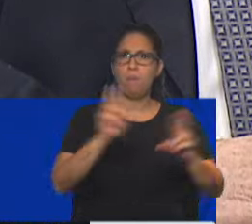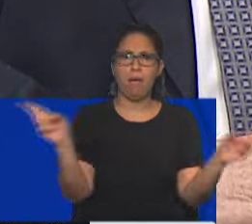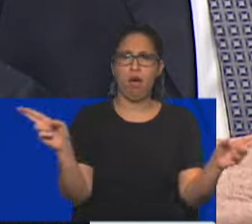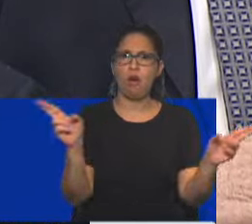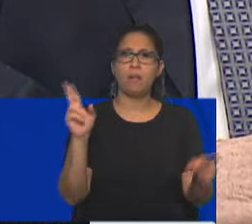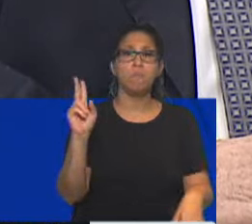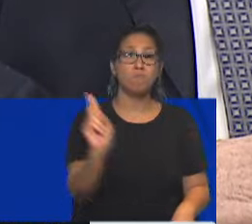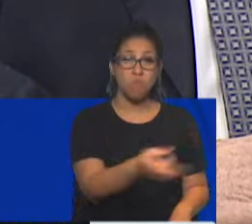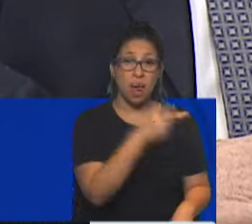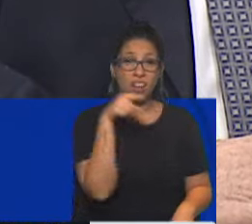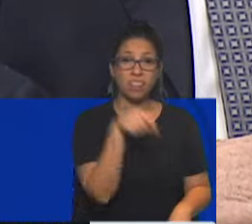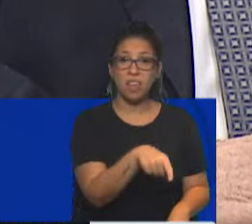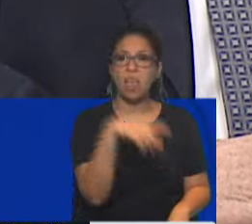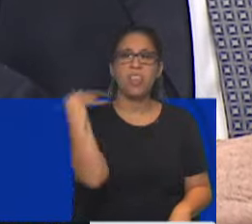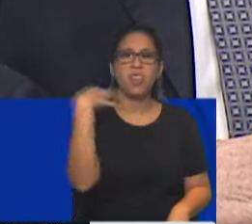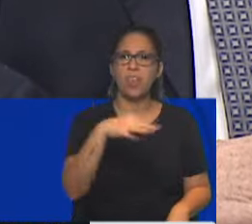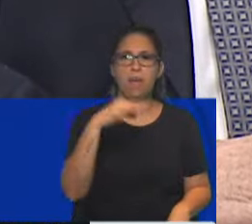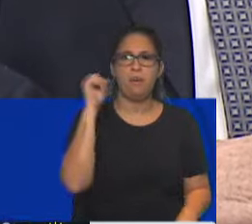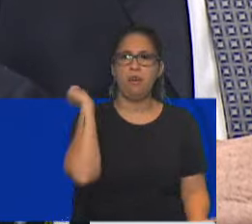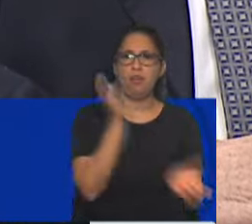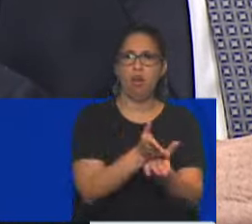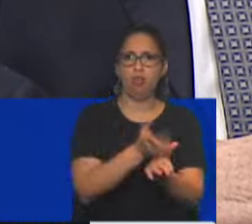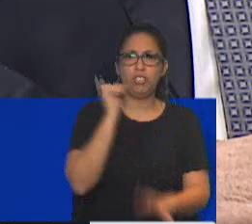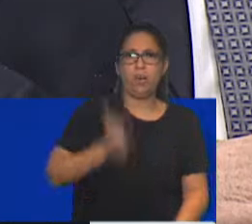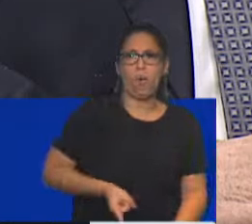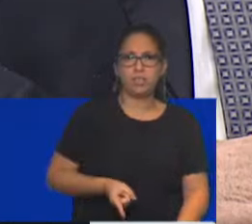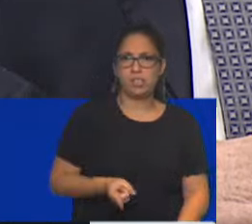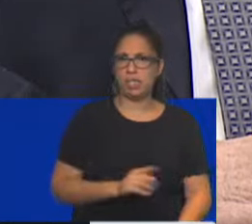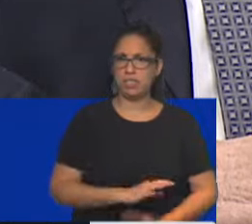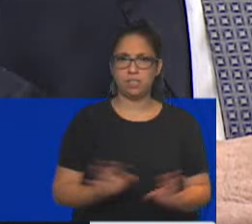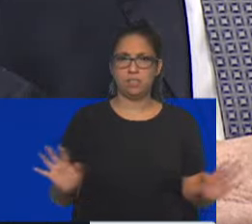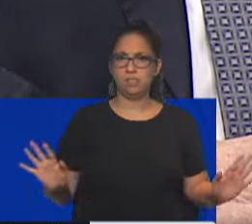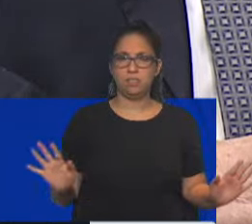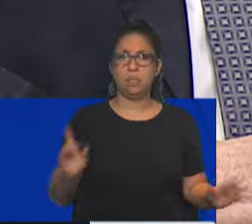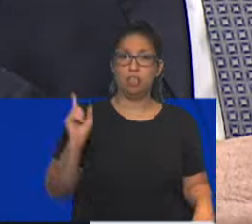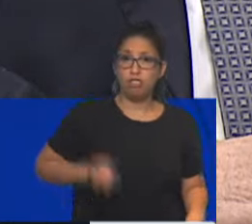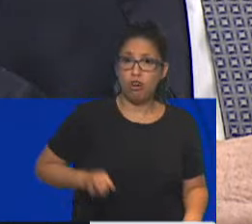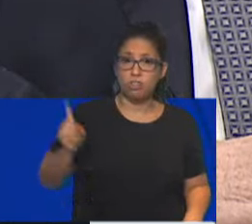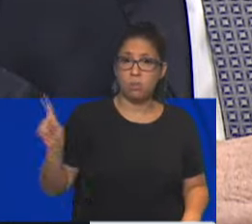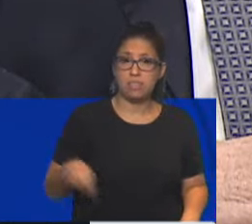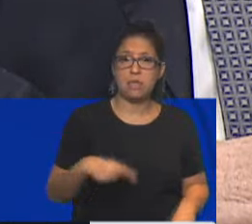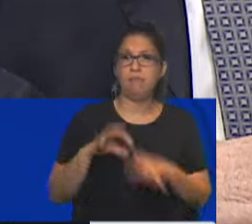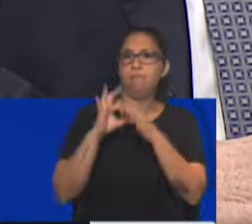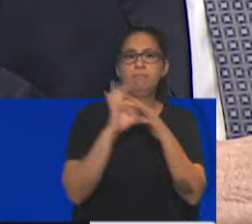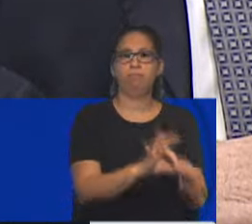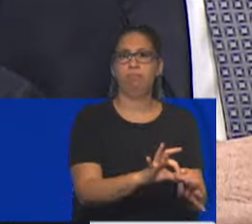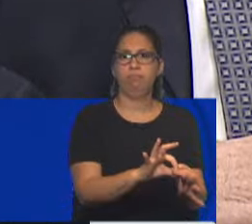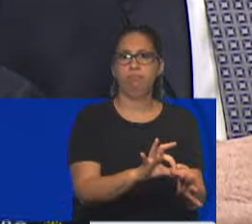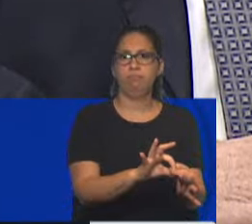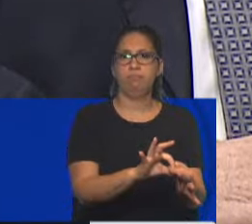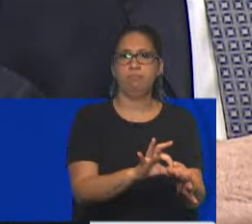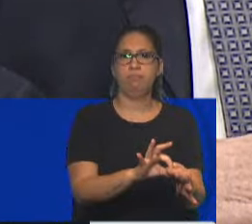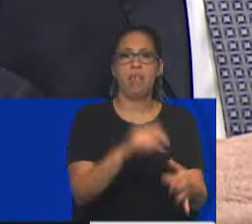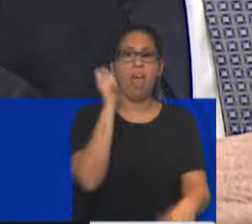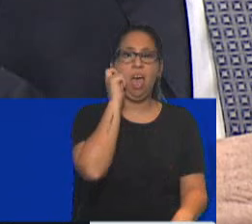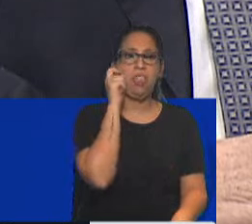la muerte, tiene consecuencias. Y estas consecuencias son acordes a la edad